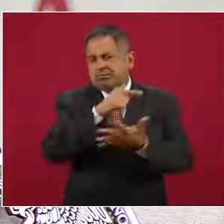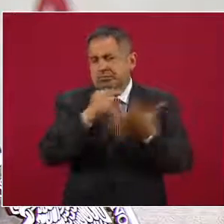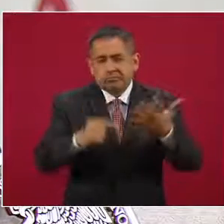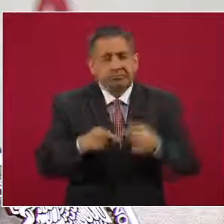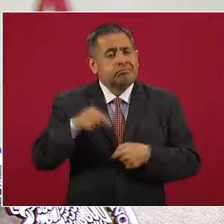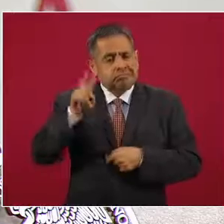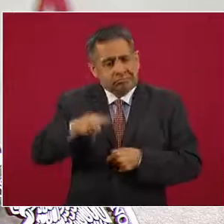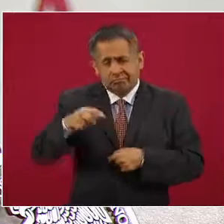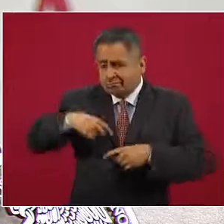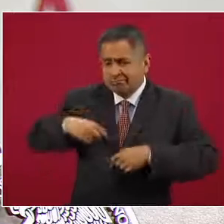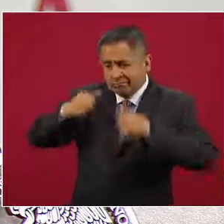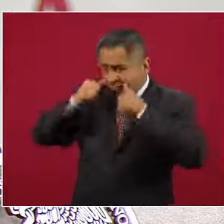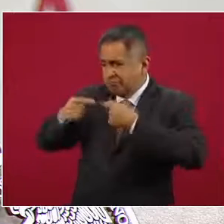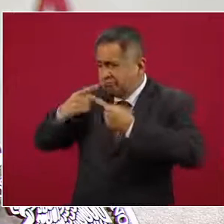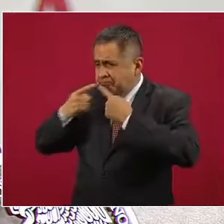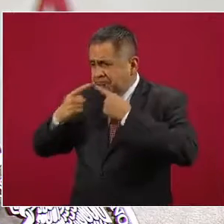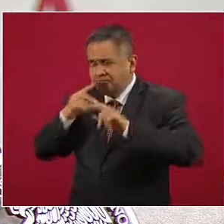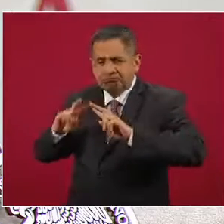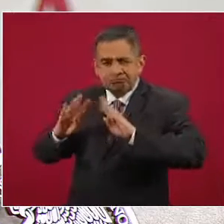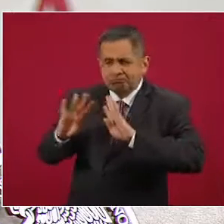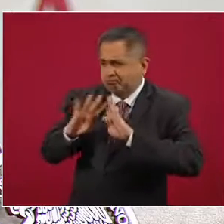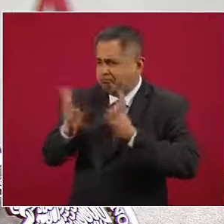atiende